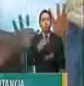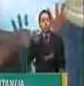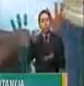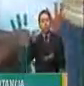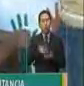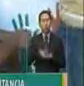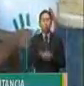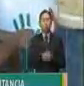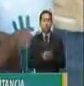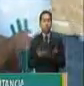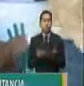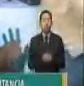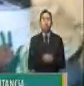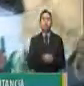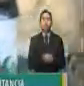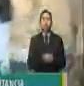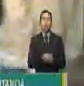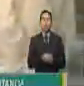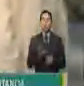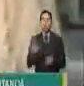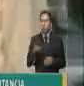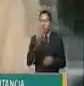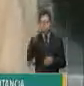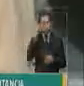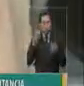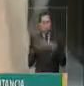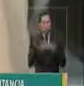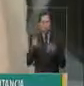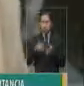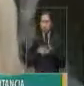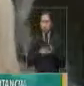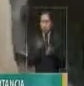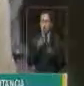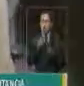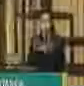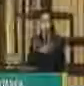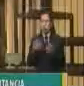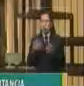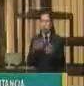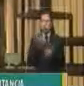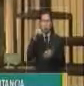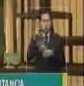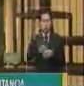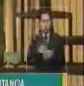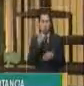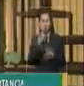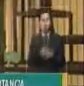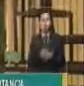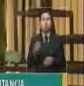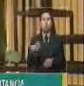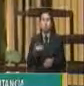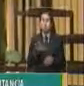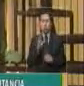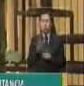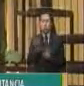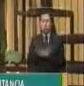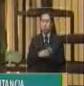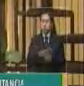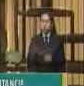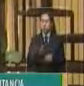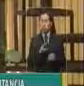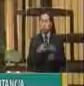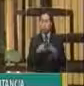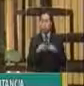y cómo, ¿no? O sea, las organizaciones políticas dicen es el Tribunal Electoral y nosotros les estamos demostrando que son las